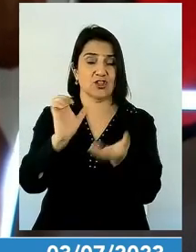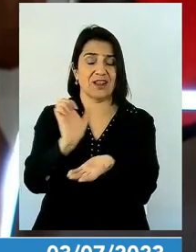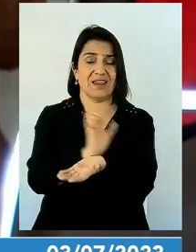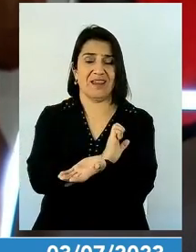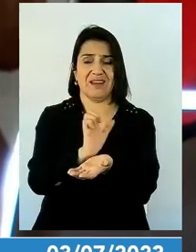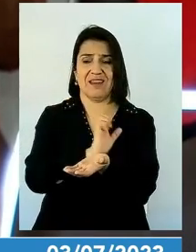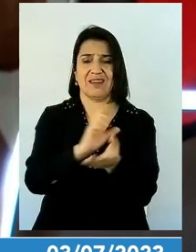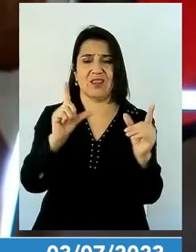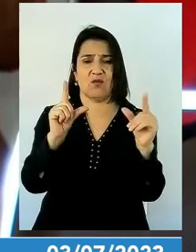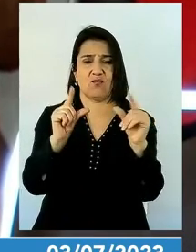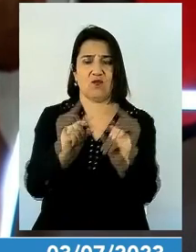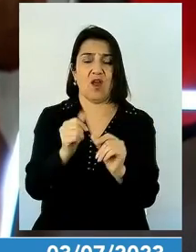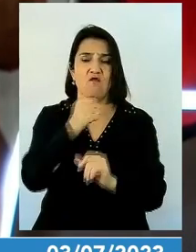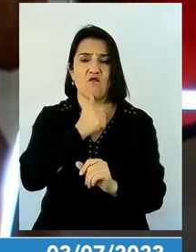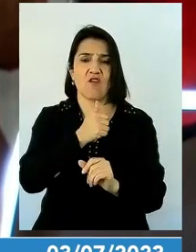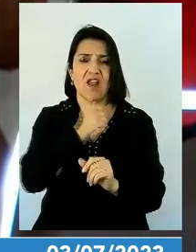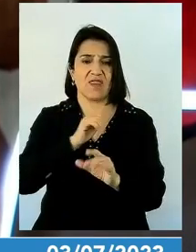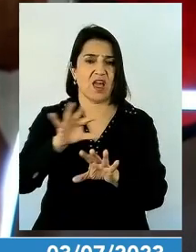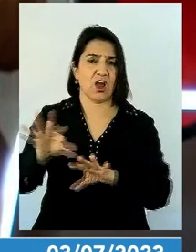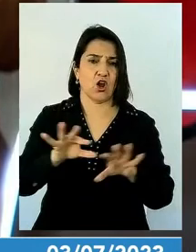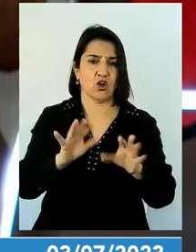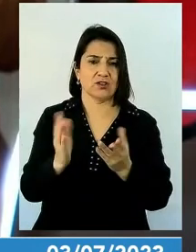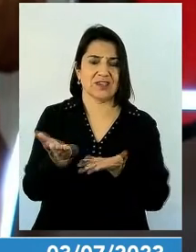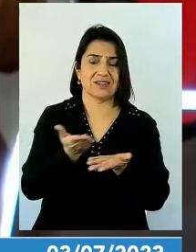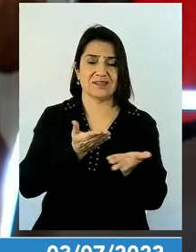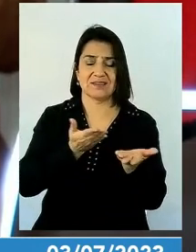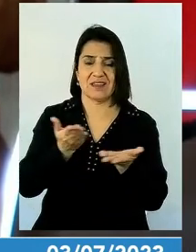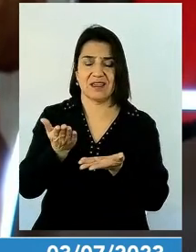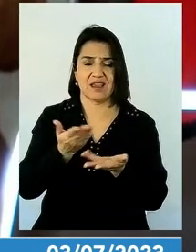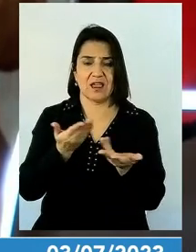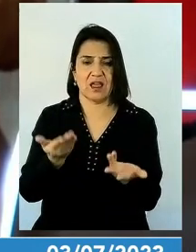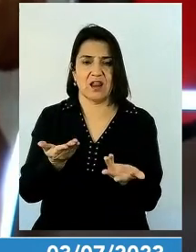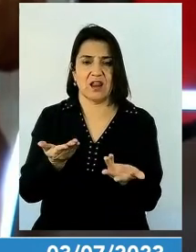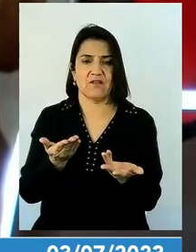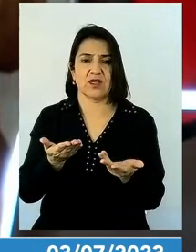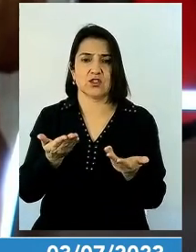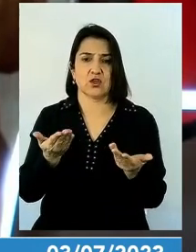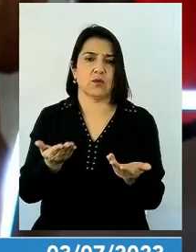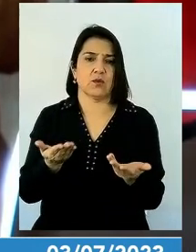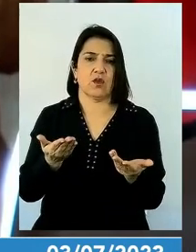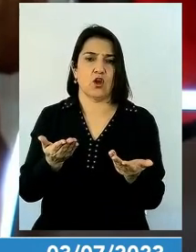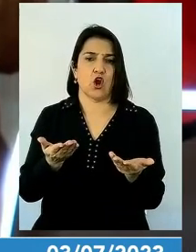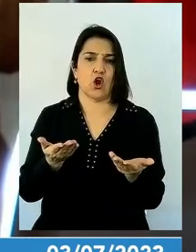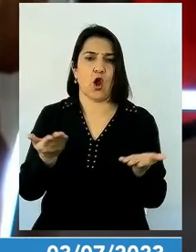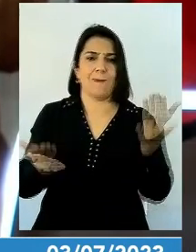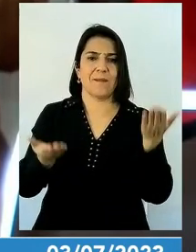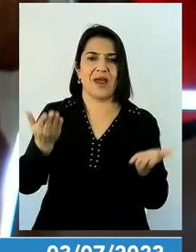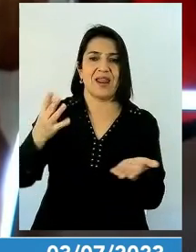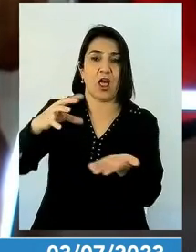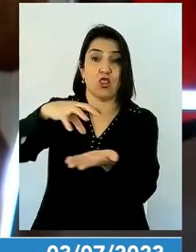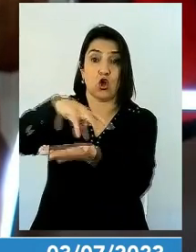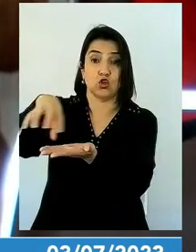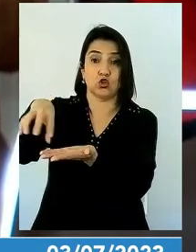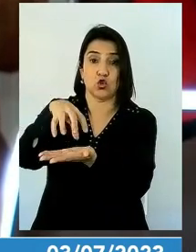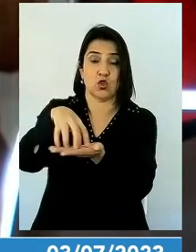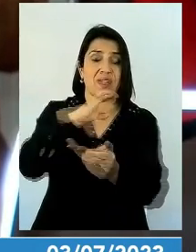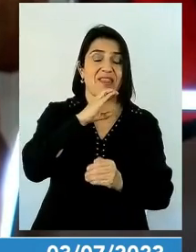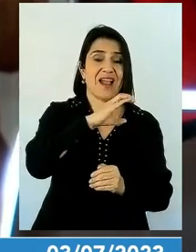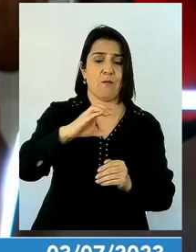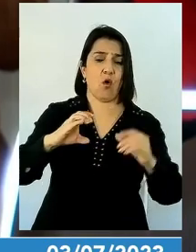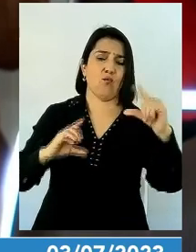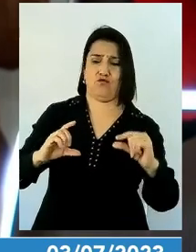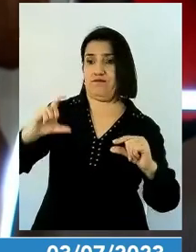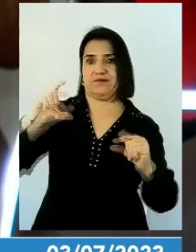bienes y servicios críticos respecto a los centros urbanos. Largas distancias a los grandes mercados. La migración